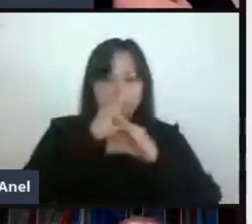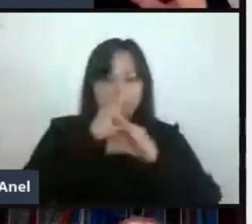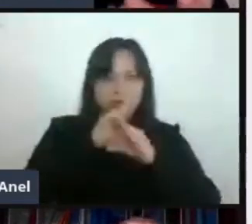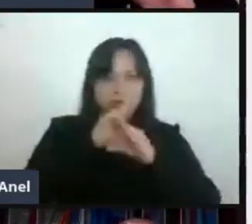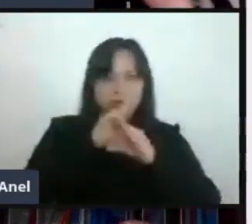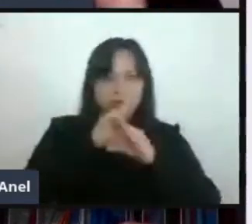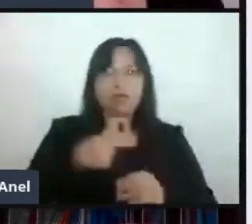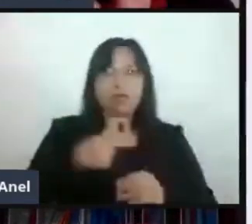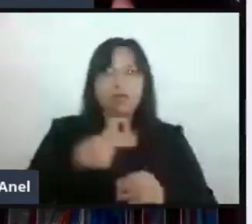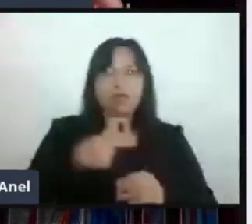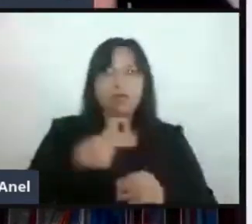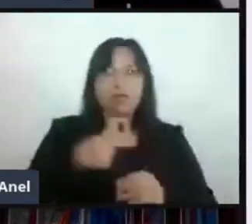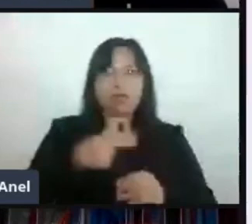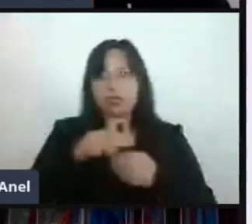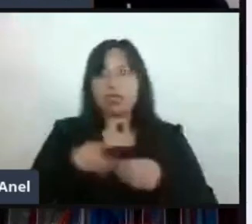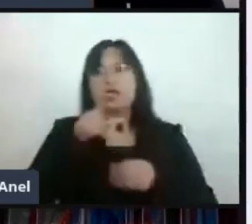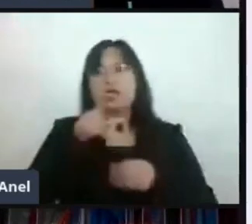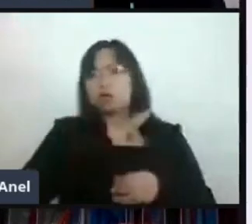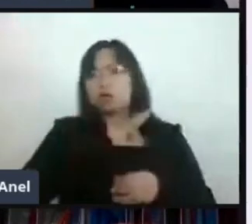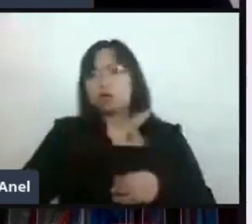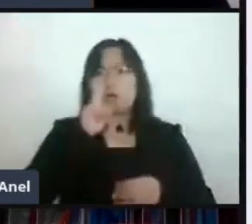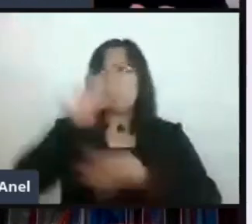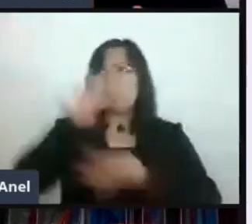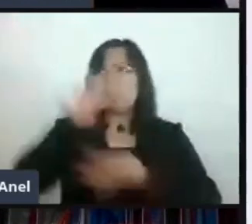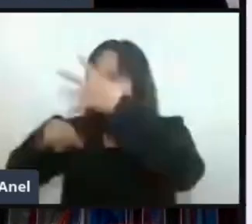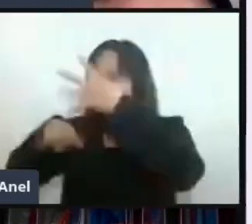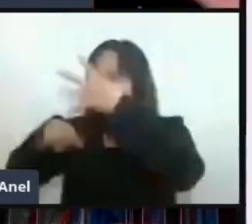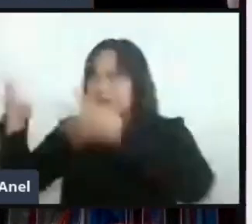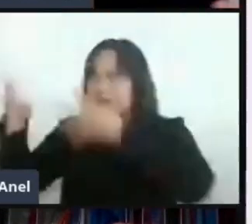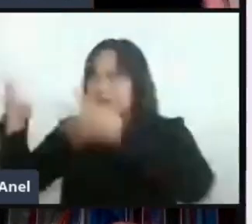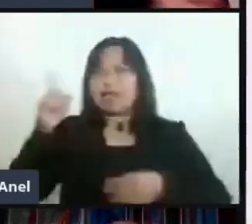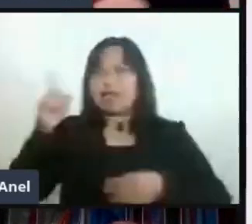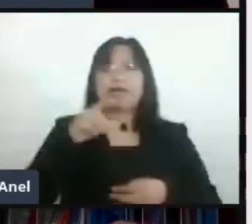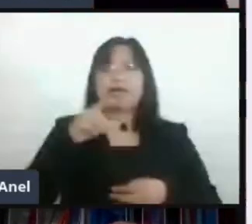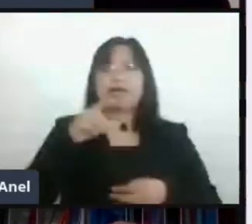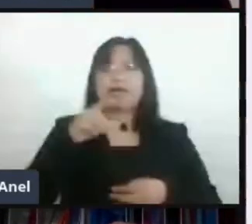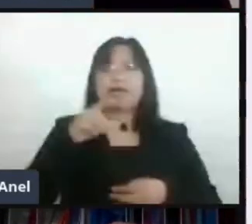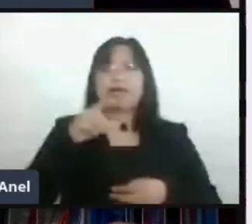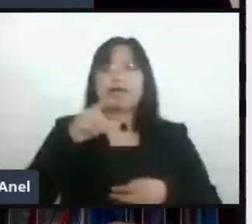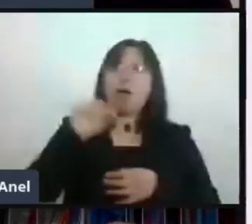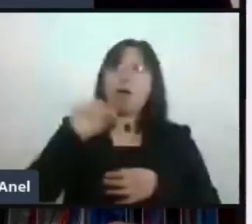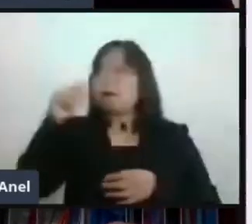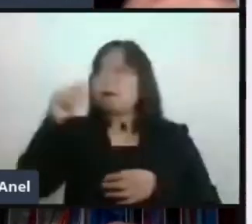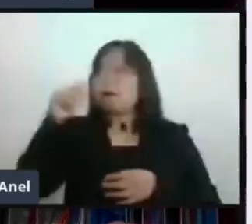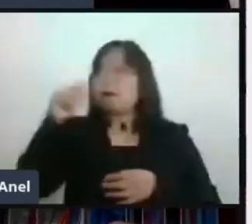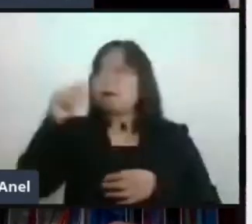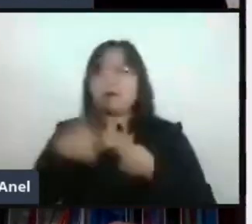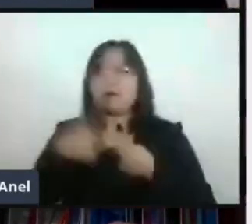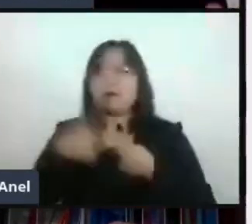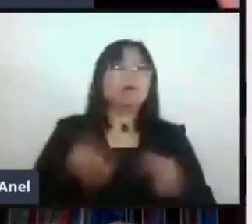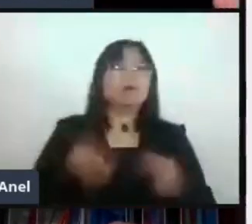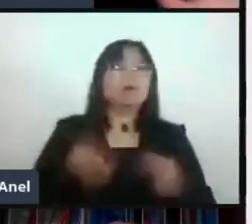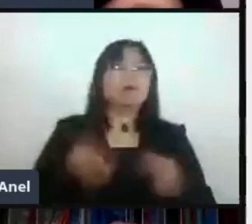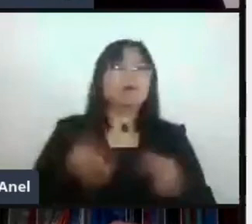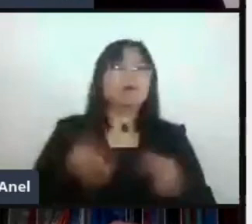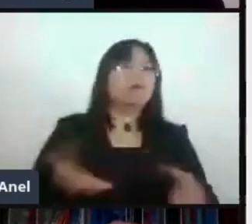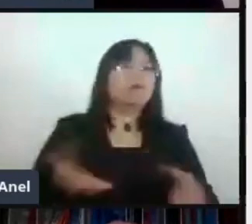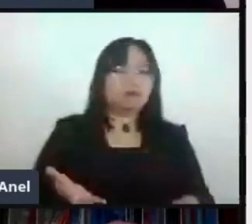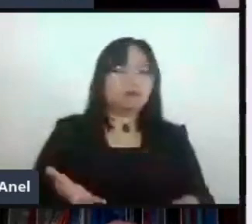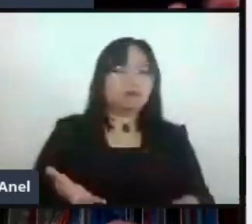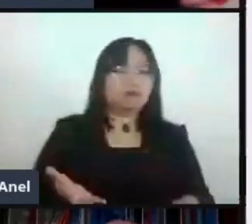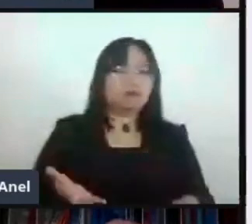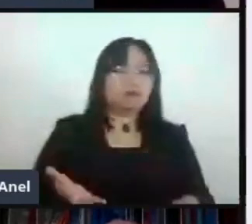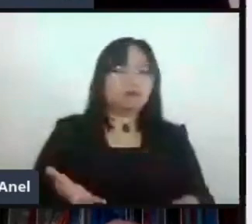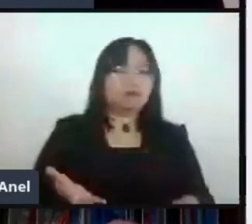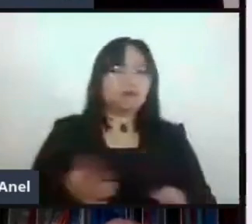¿no? Que está siempre del lado superior derecho, van a Voy a poder hacer lo que ahorita estuvimos viendo.